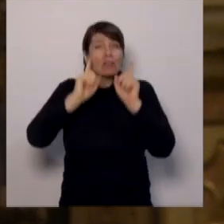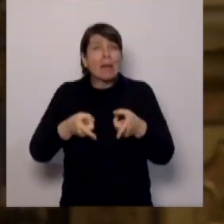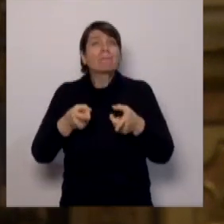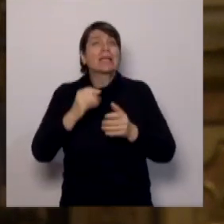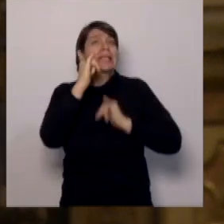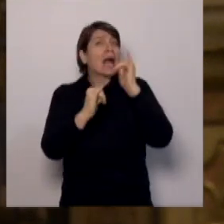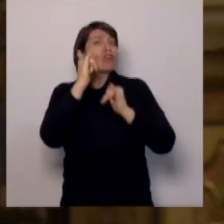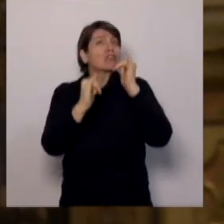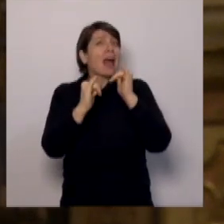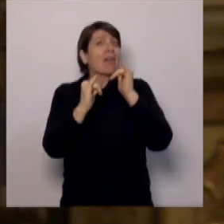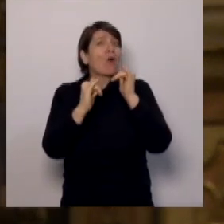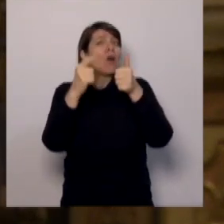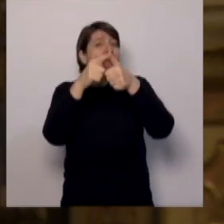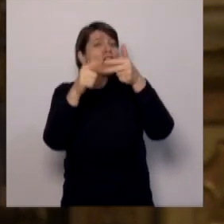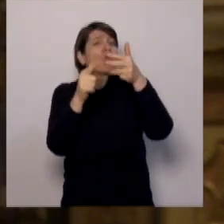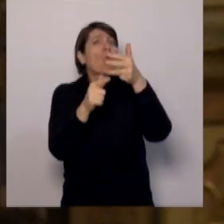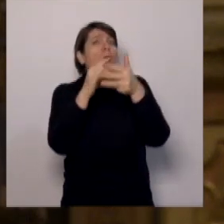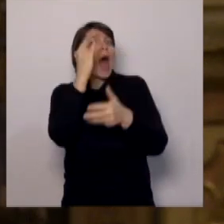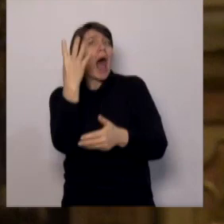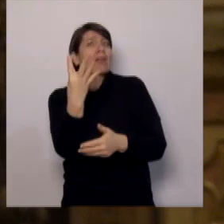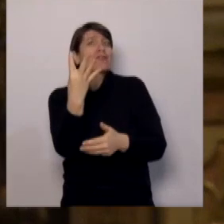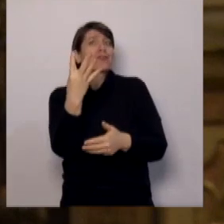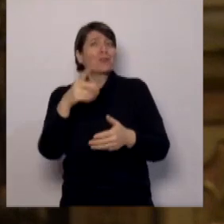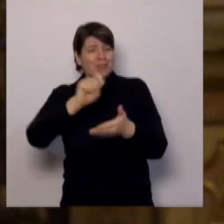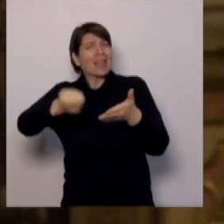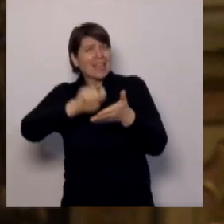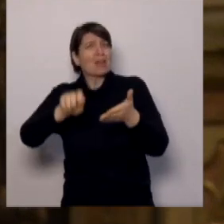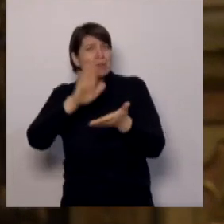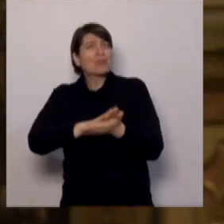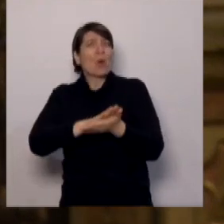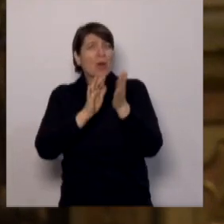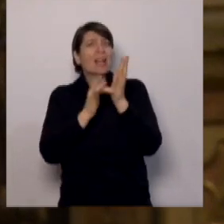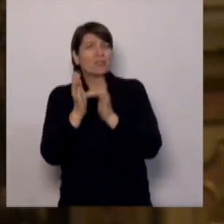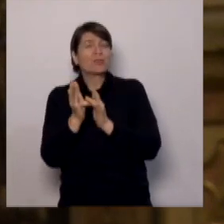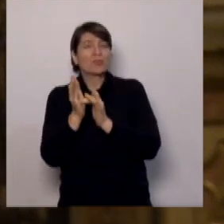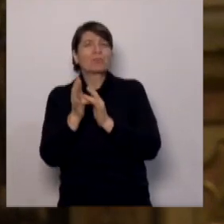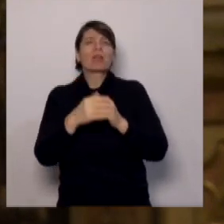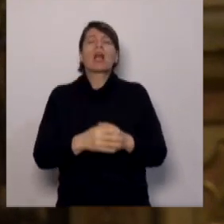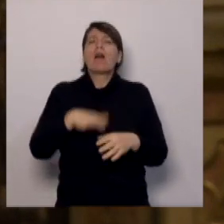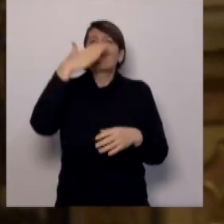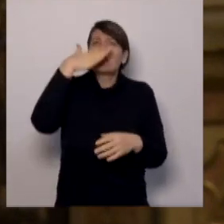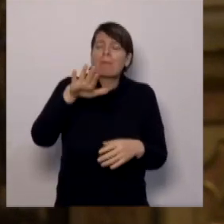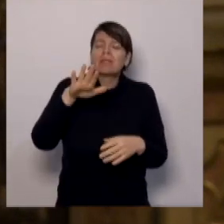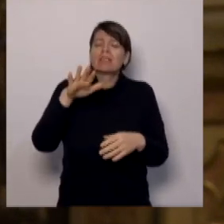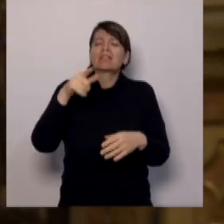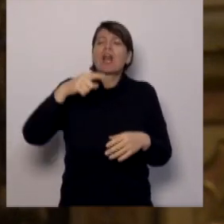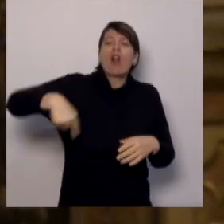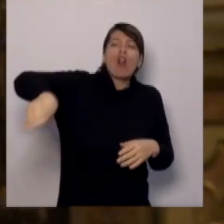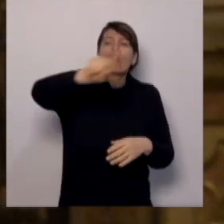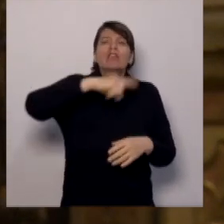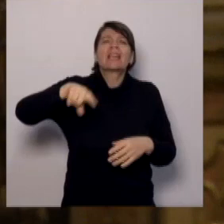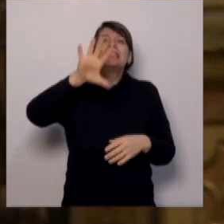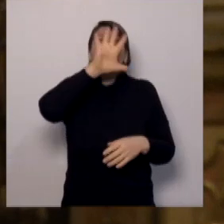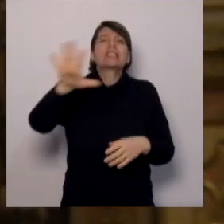está relatado en los 4 evangelistas. Dice el texto finalmente: los que